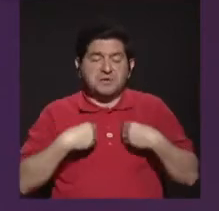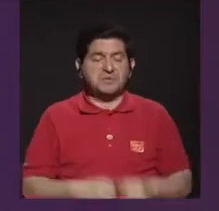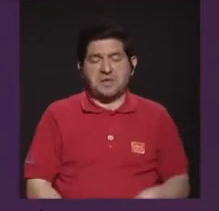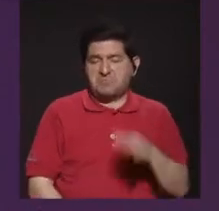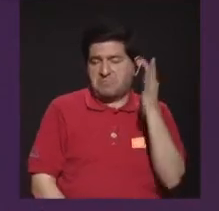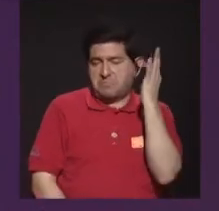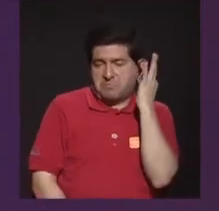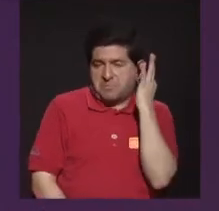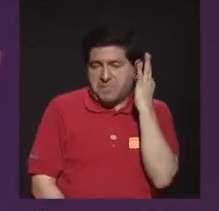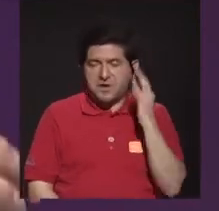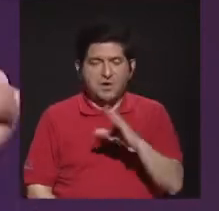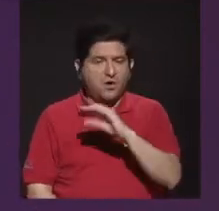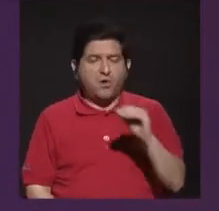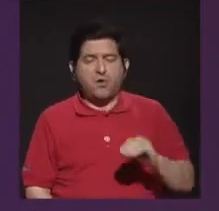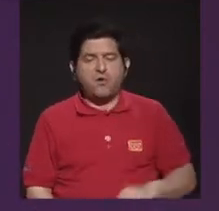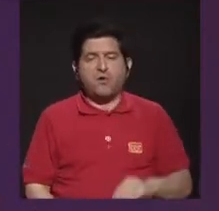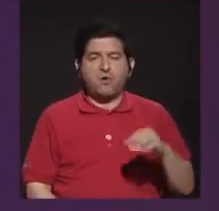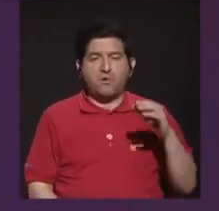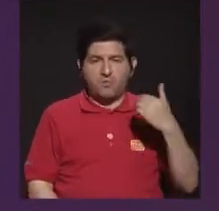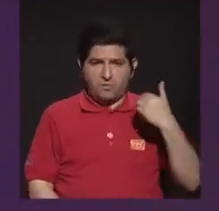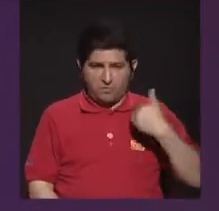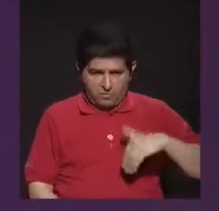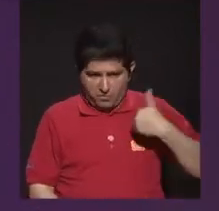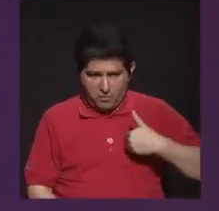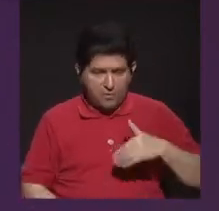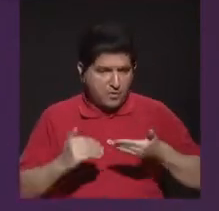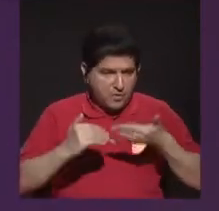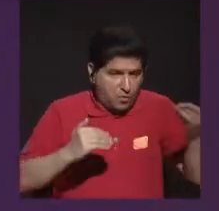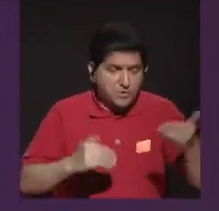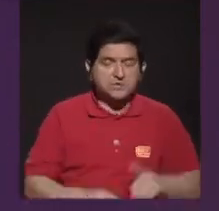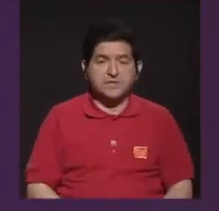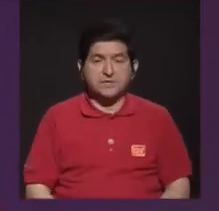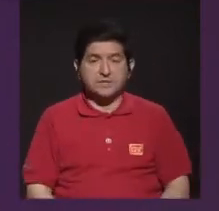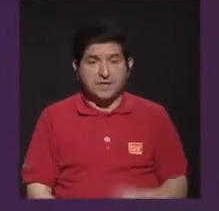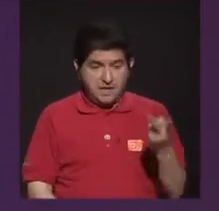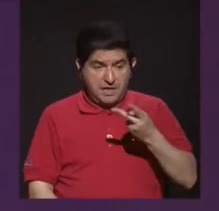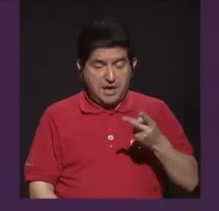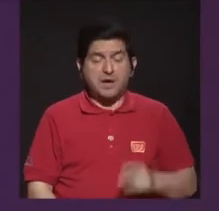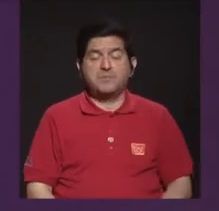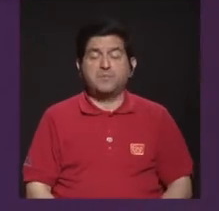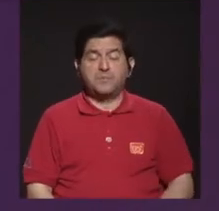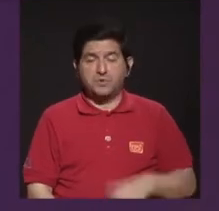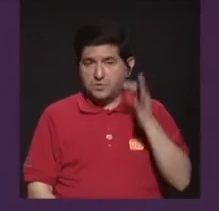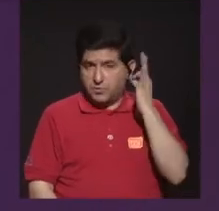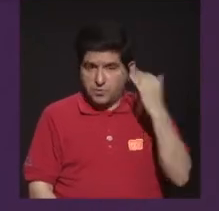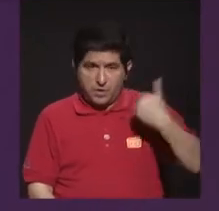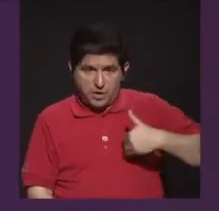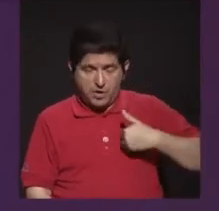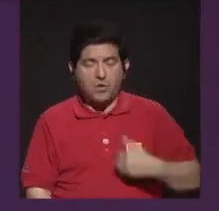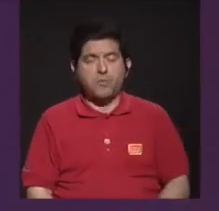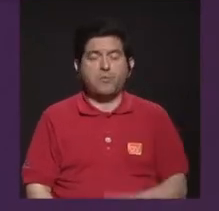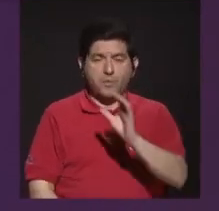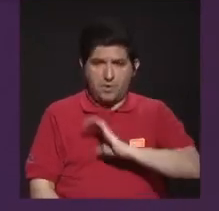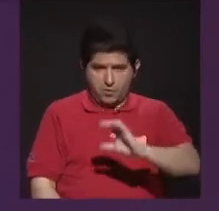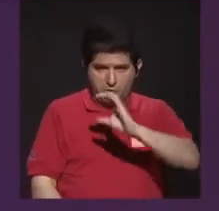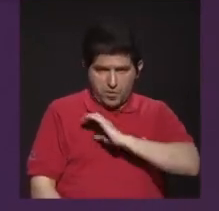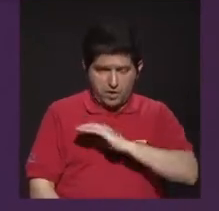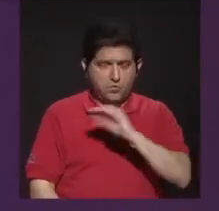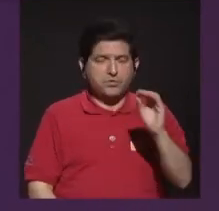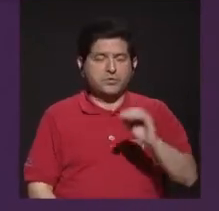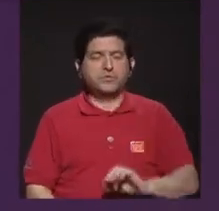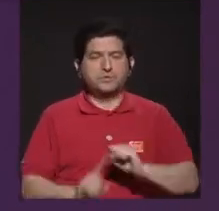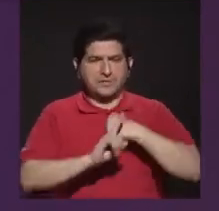lo femenino y que los hombres y las mujeres deben no solamente comportarse, sino tener